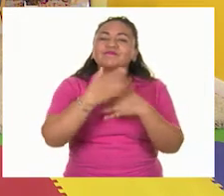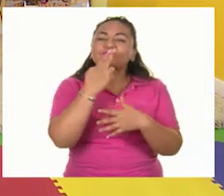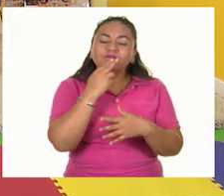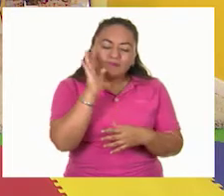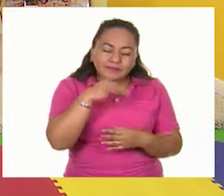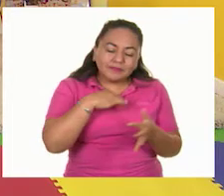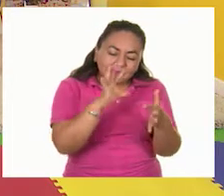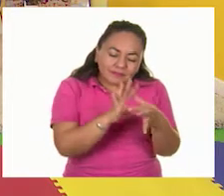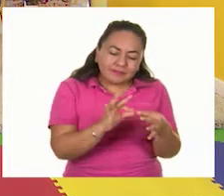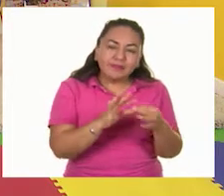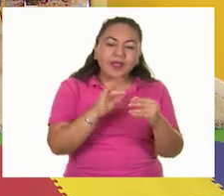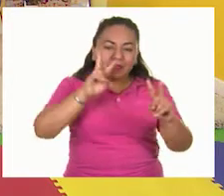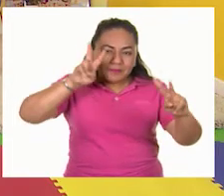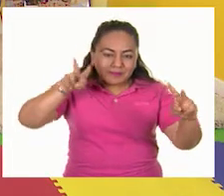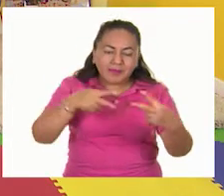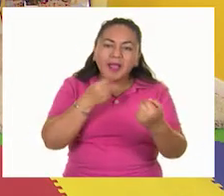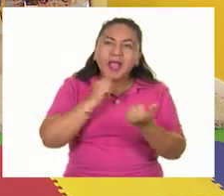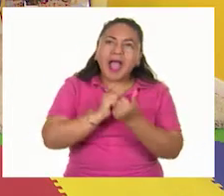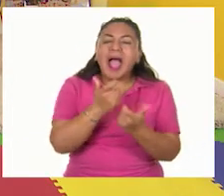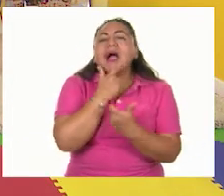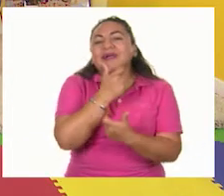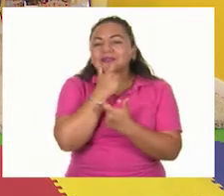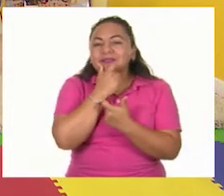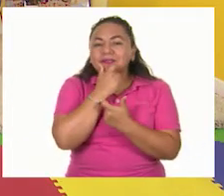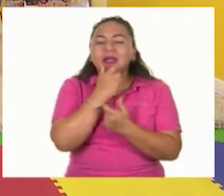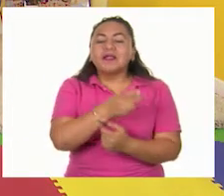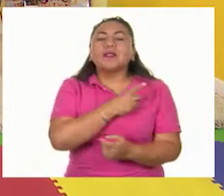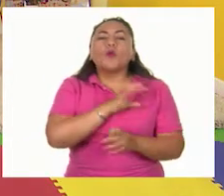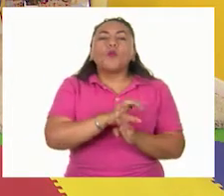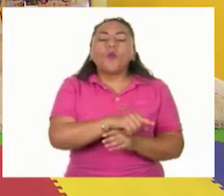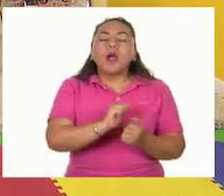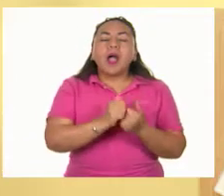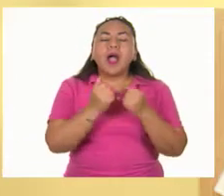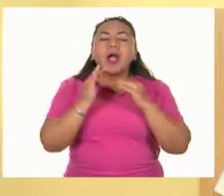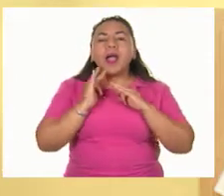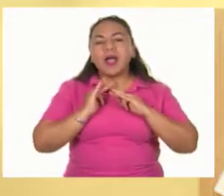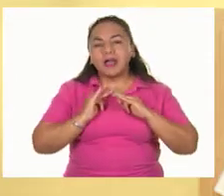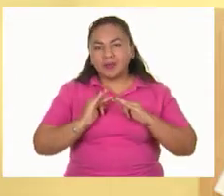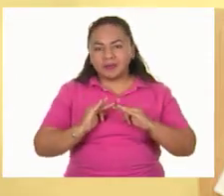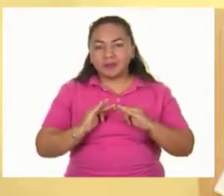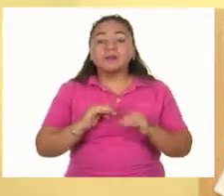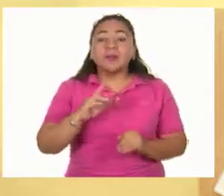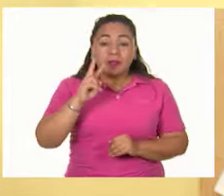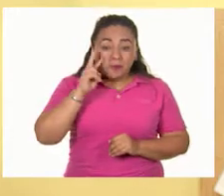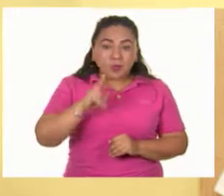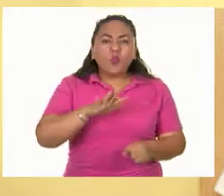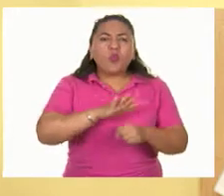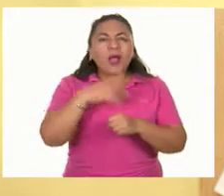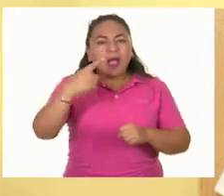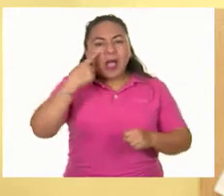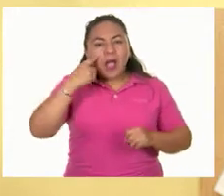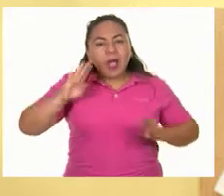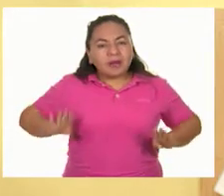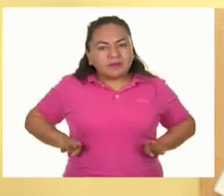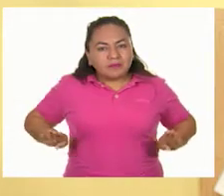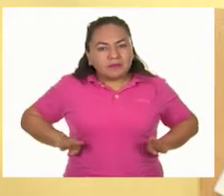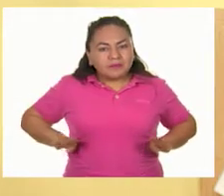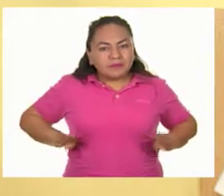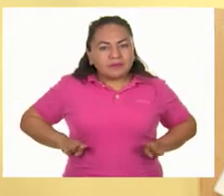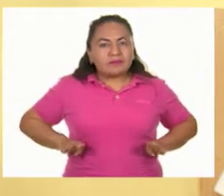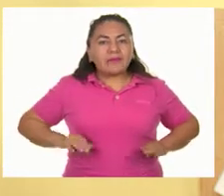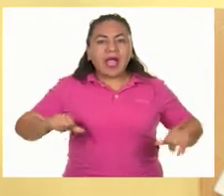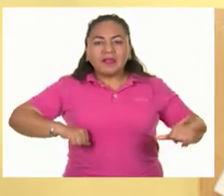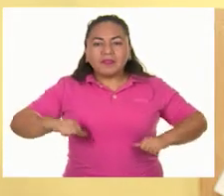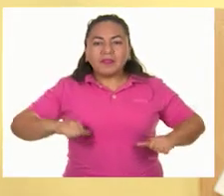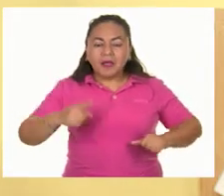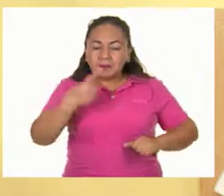y obtén su mirada o su sonrisa. Permítele relajarse. Observa cuáles son las actividades placenteras que la o